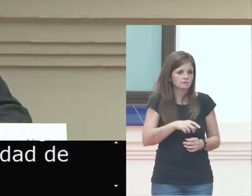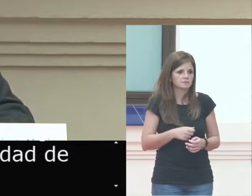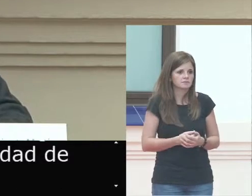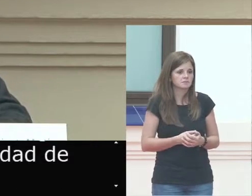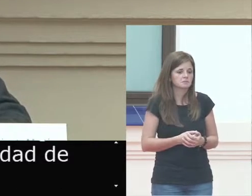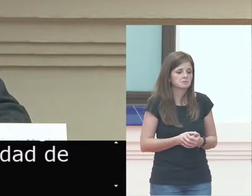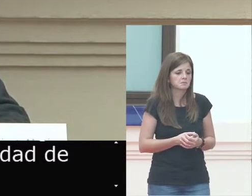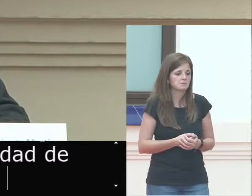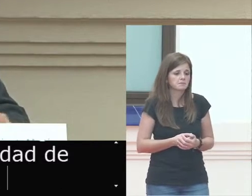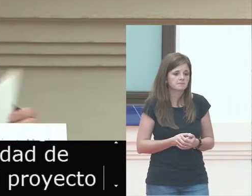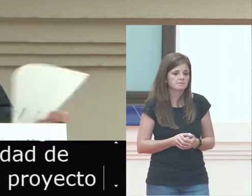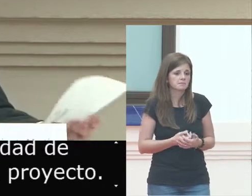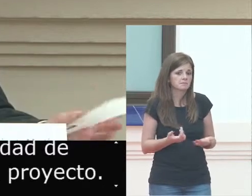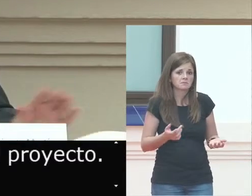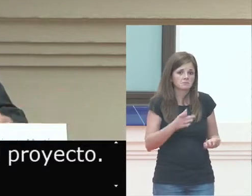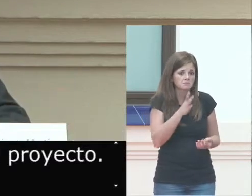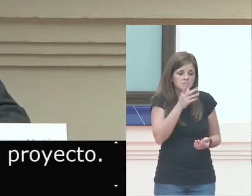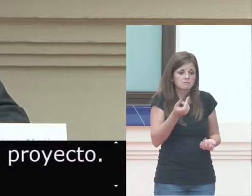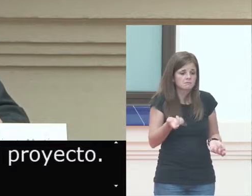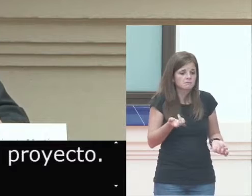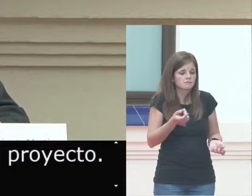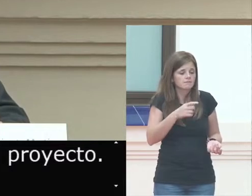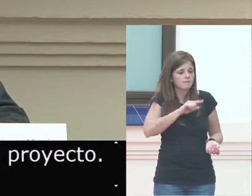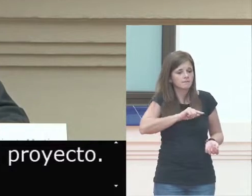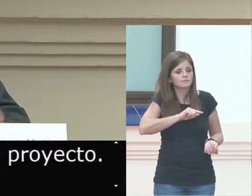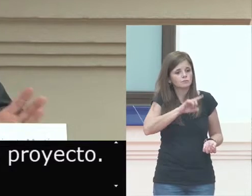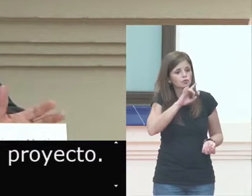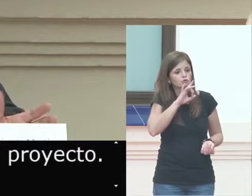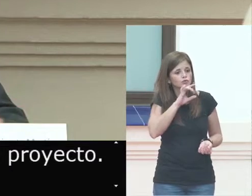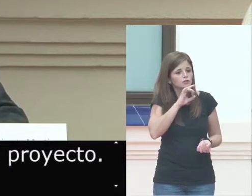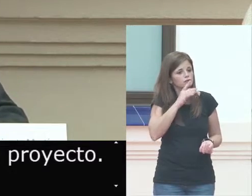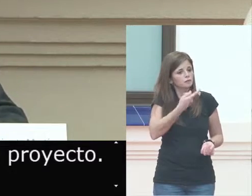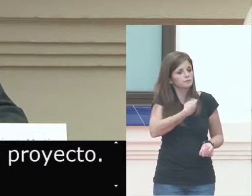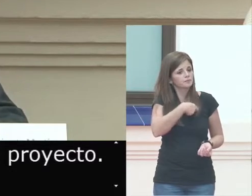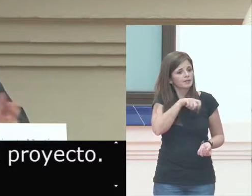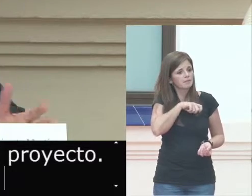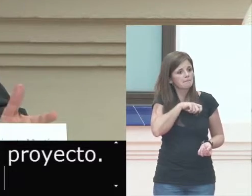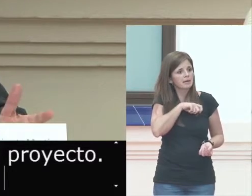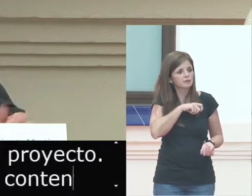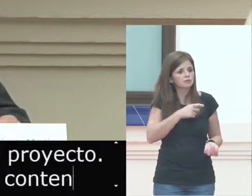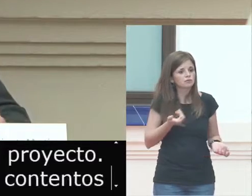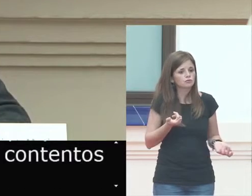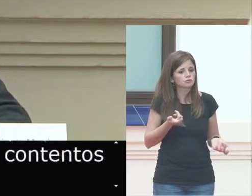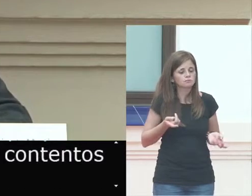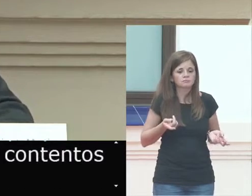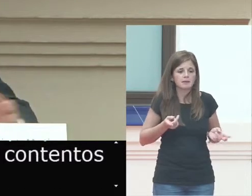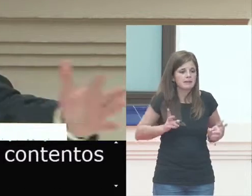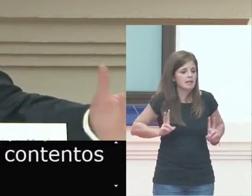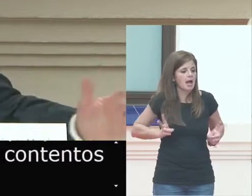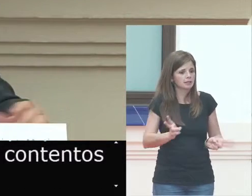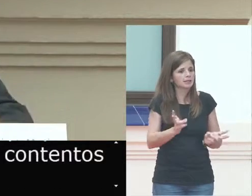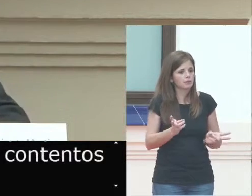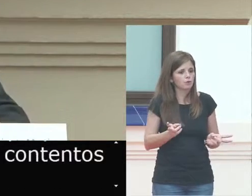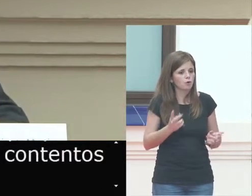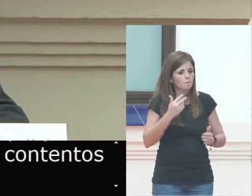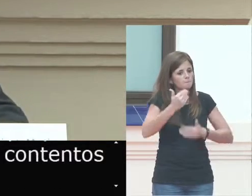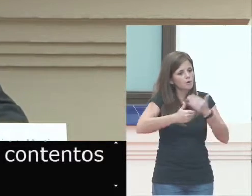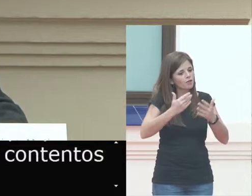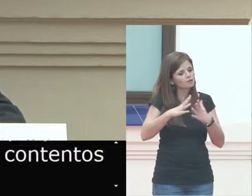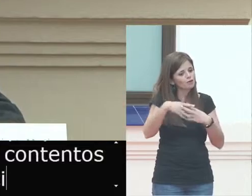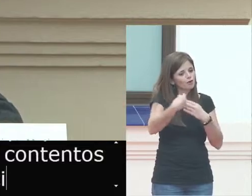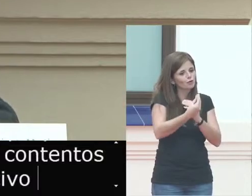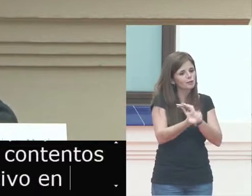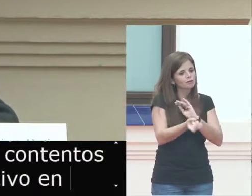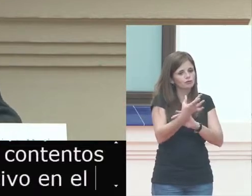cual, la verdad es que estamos muy contentos de que España tiene un papel tan activo en el proceso de este